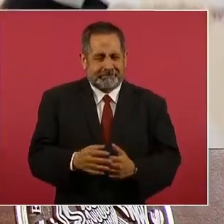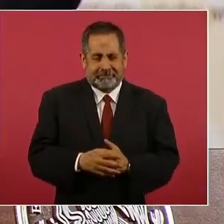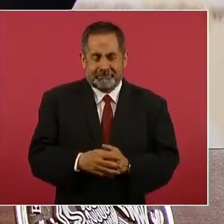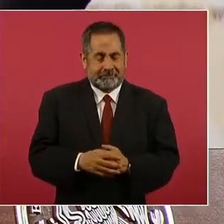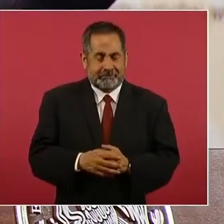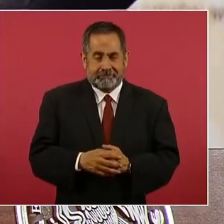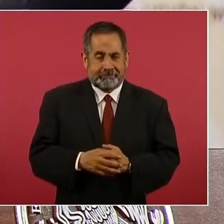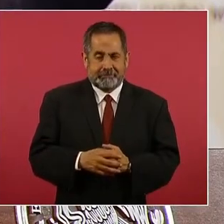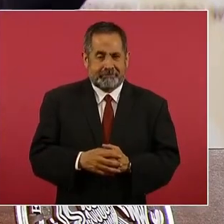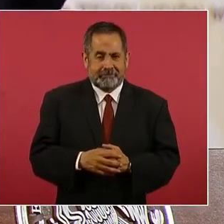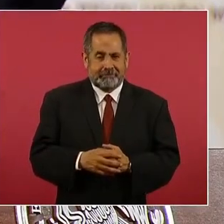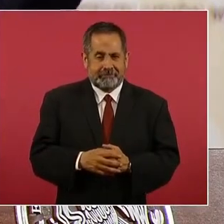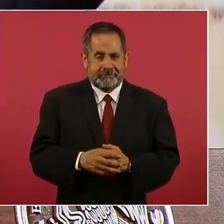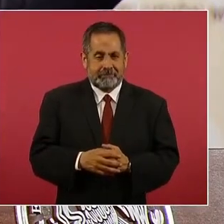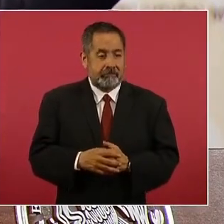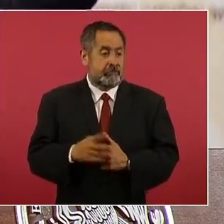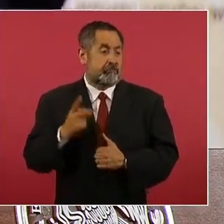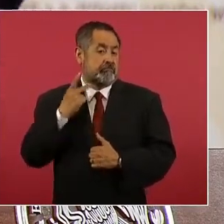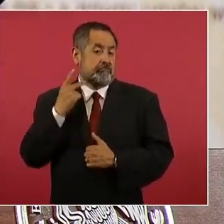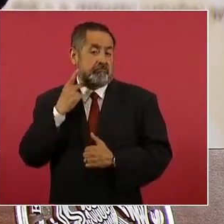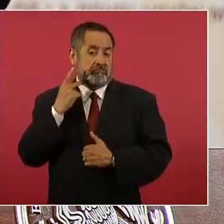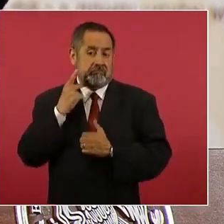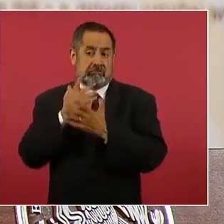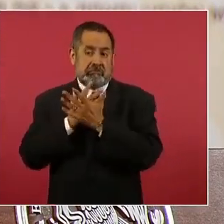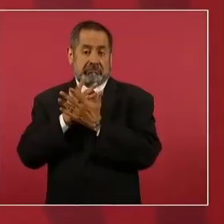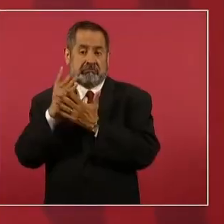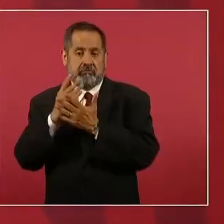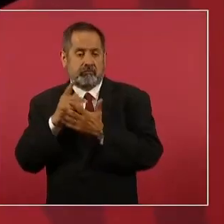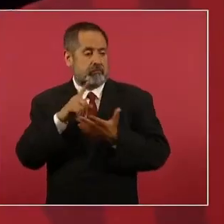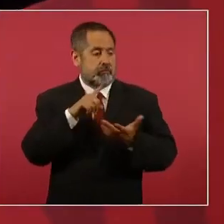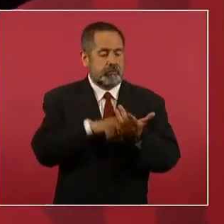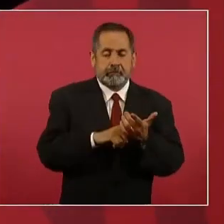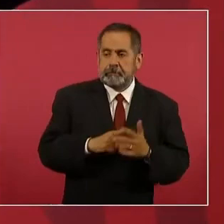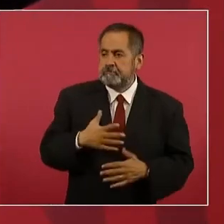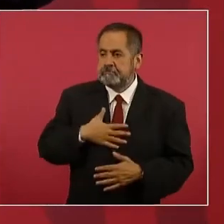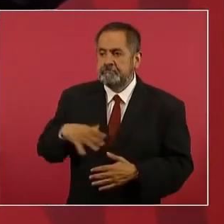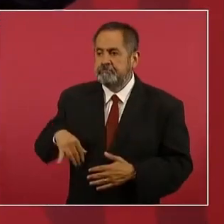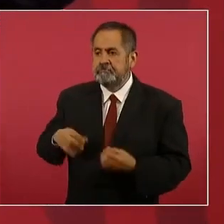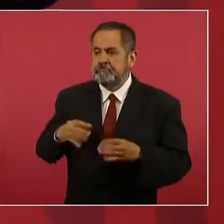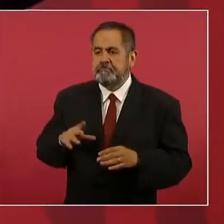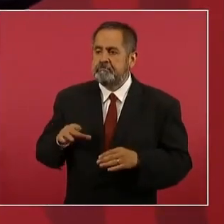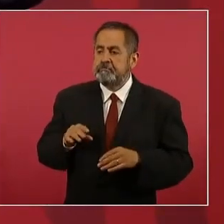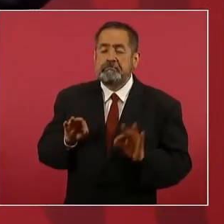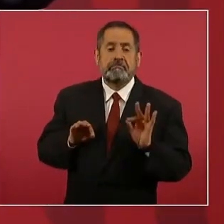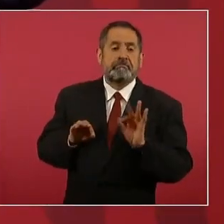los sitúan los políticos o los grupos de intereses creados